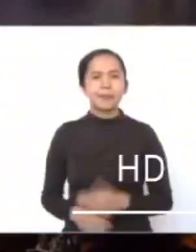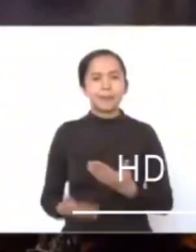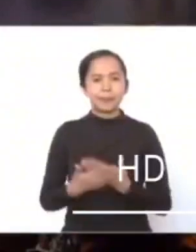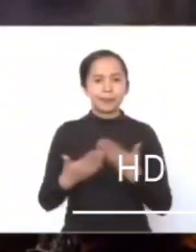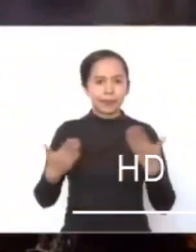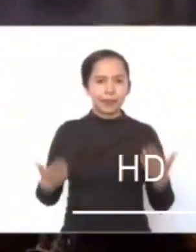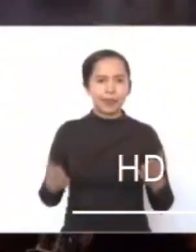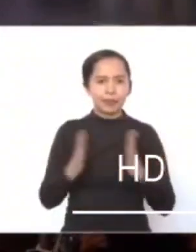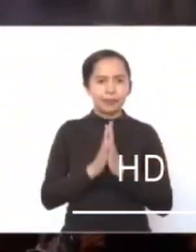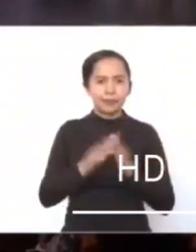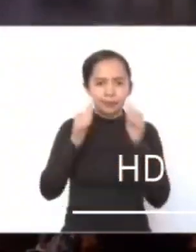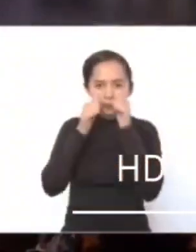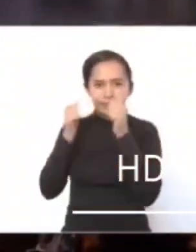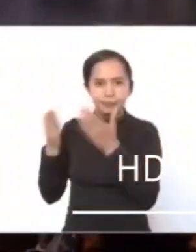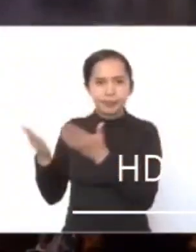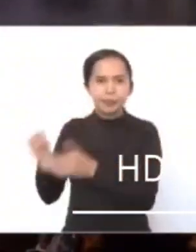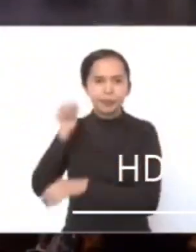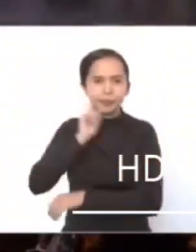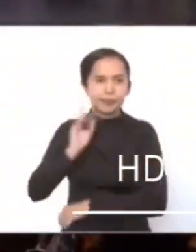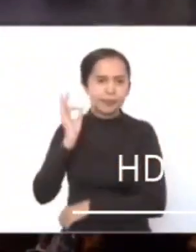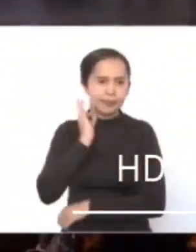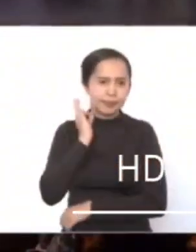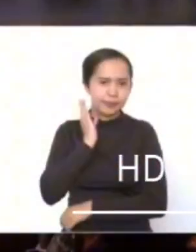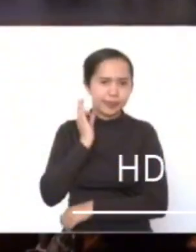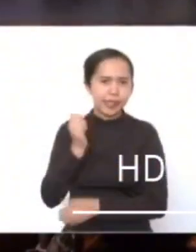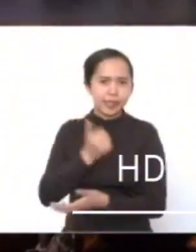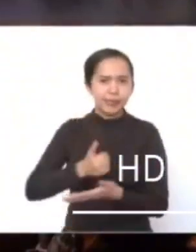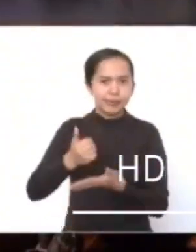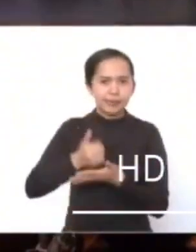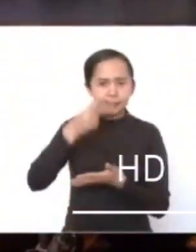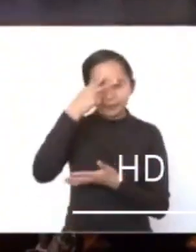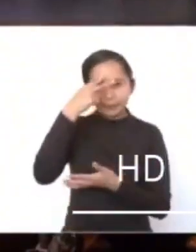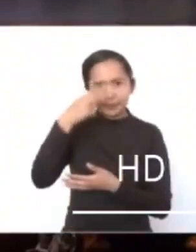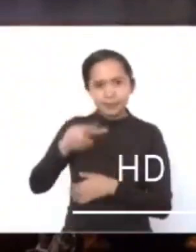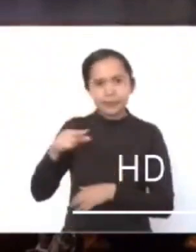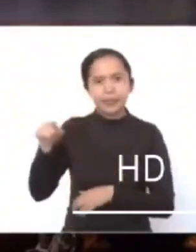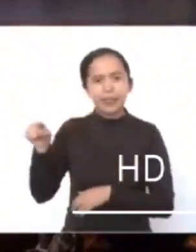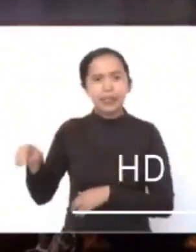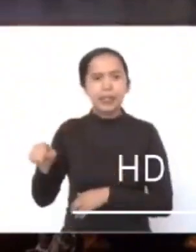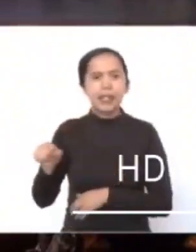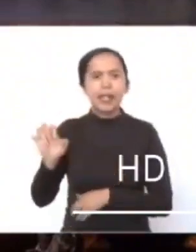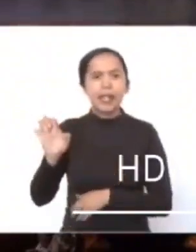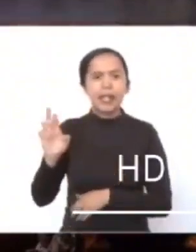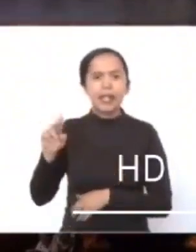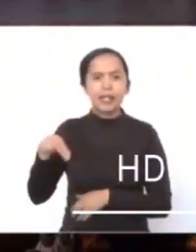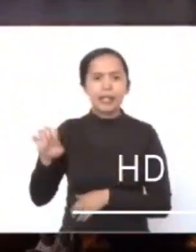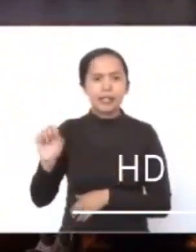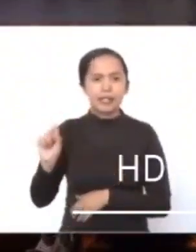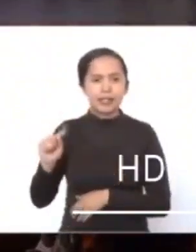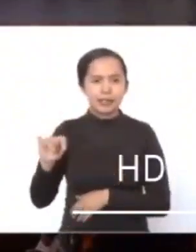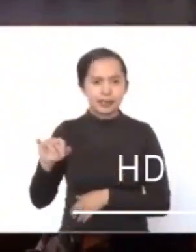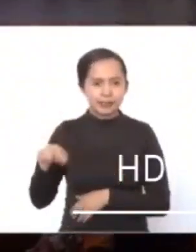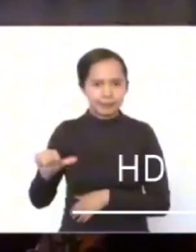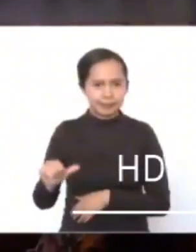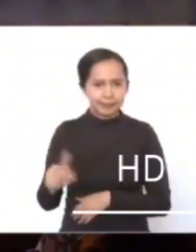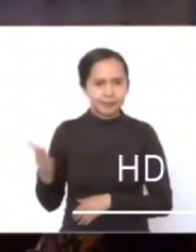Ahora tiene la palabra la fiscal general de Justicia de la Ciudad de México, licenciada Ernestina Godoy Ramos.